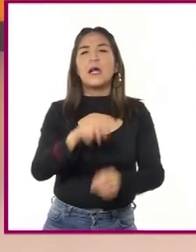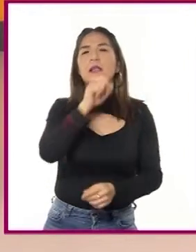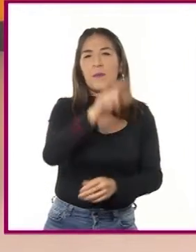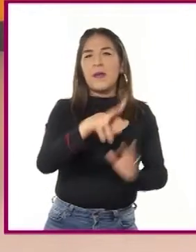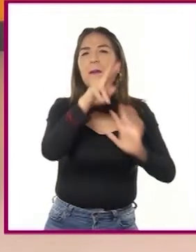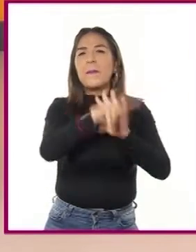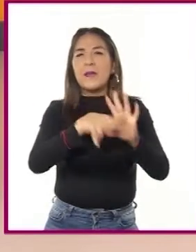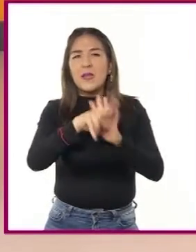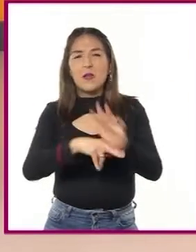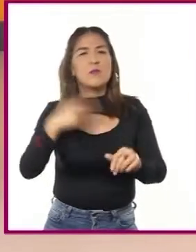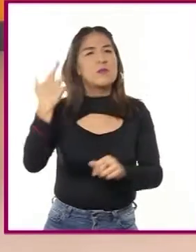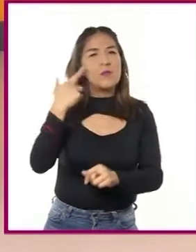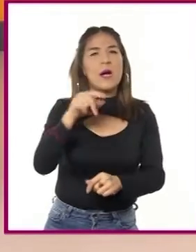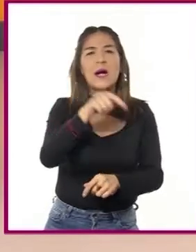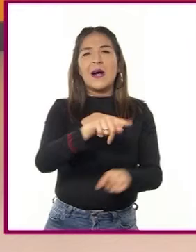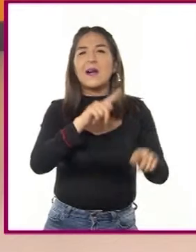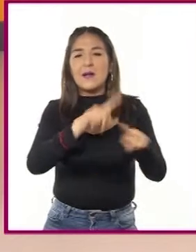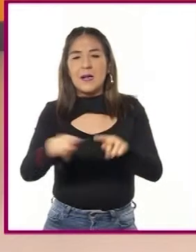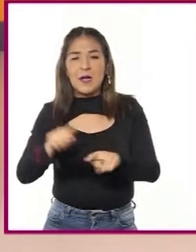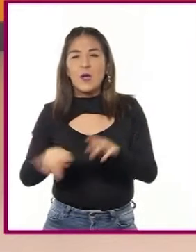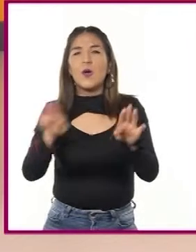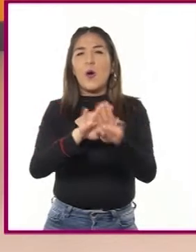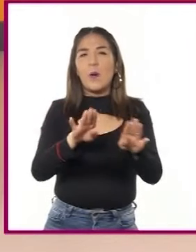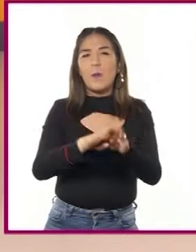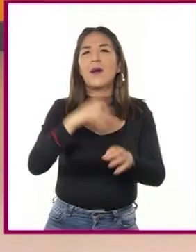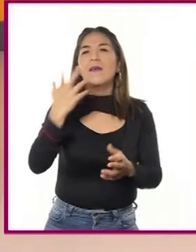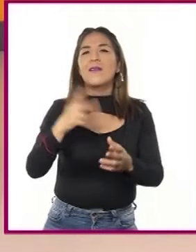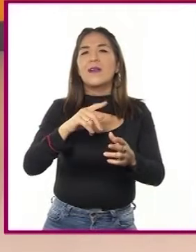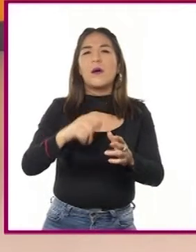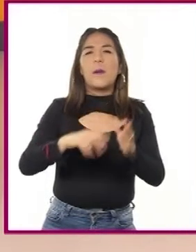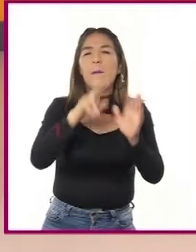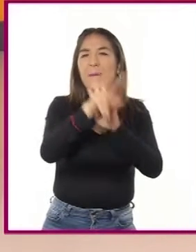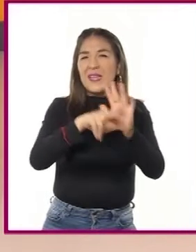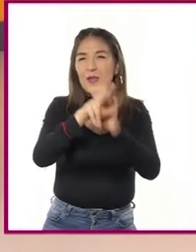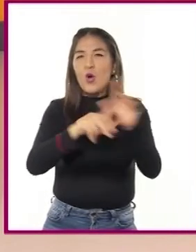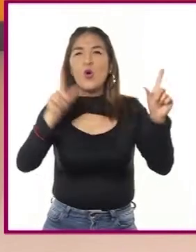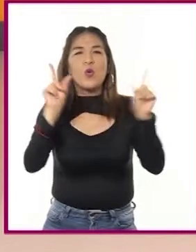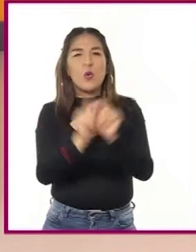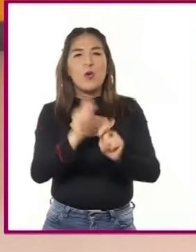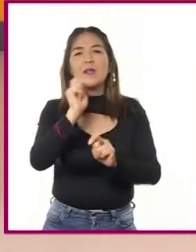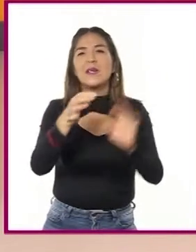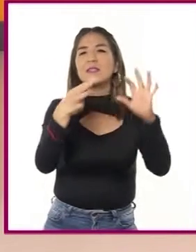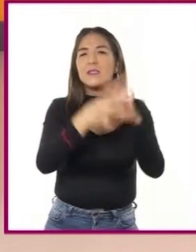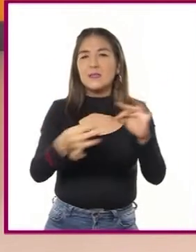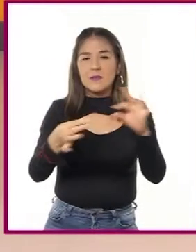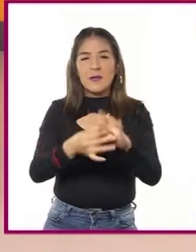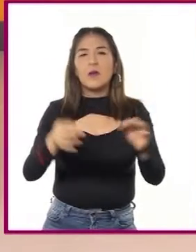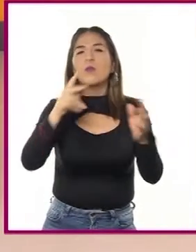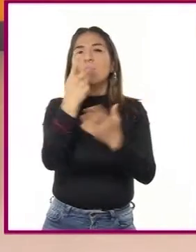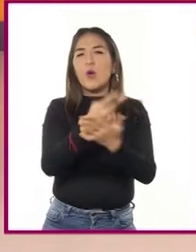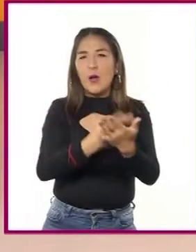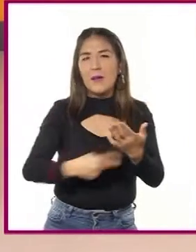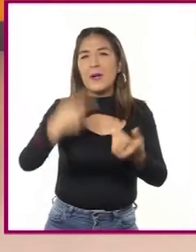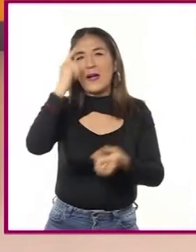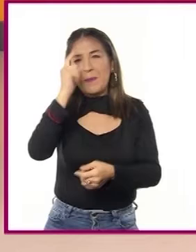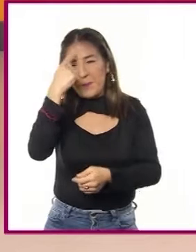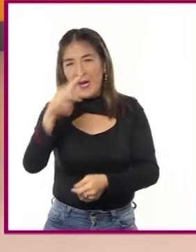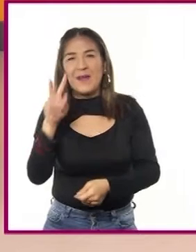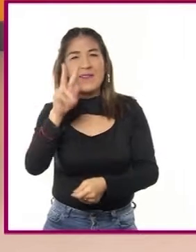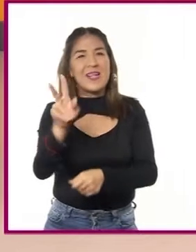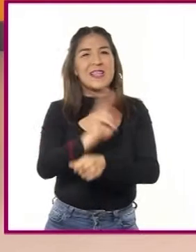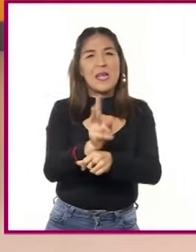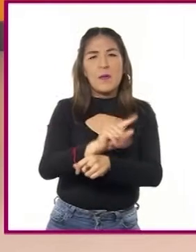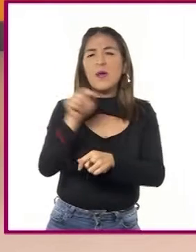Audiovisuales. Se refiere a multimedia o documentales visuales. Por ejemplo, los videos o programas de televisión en donde